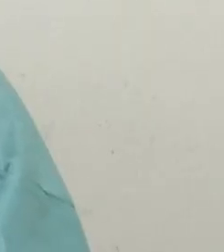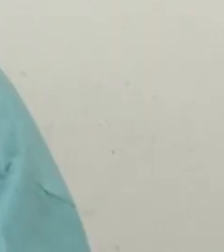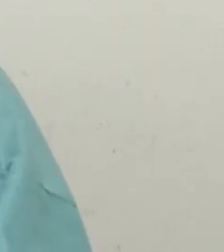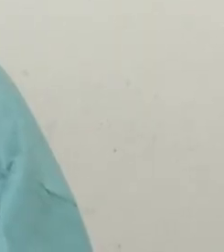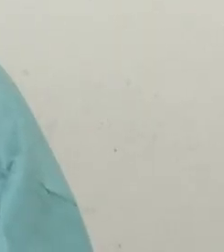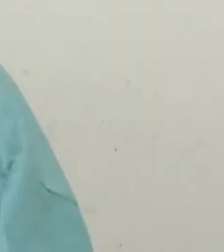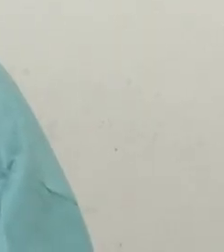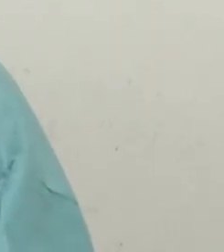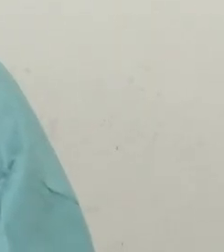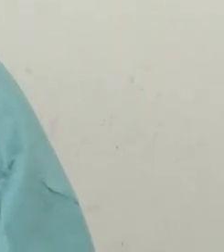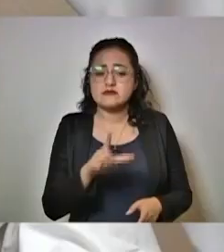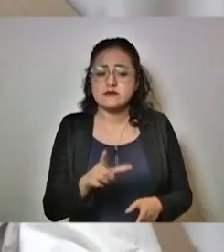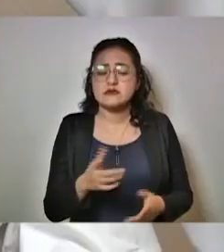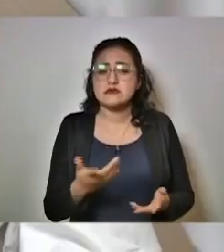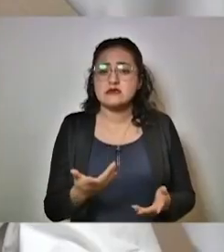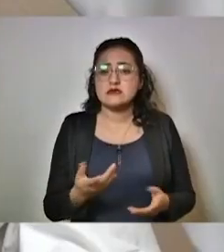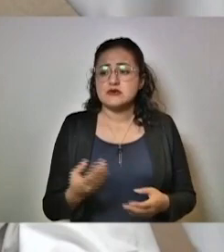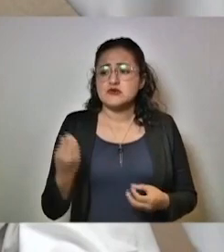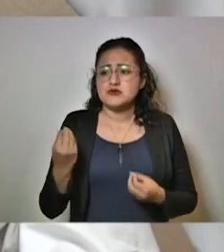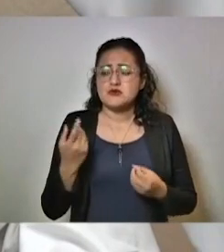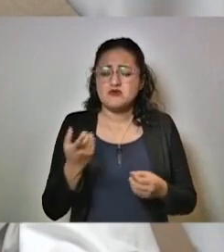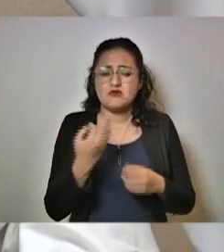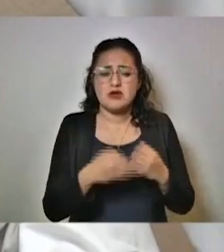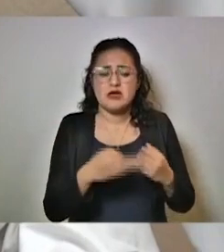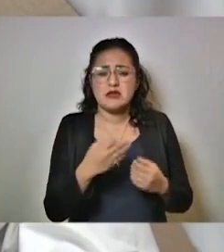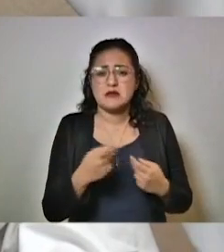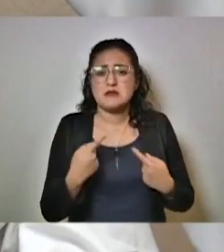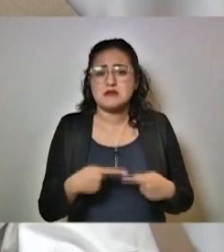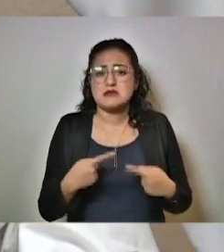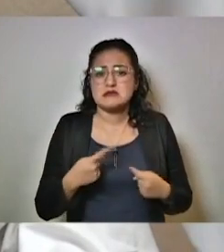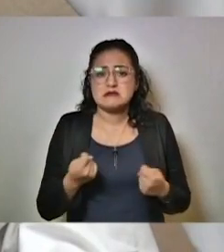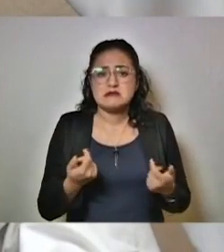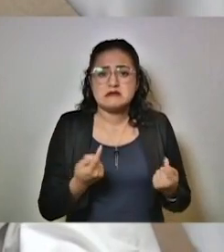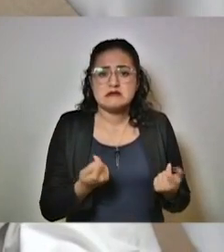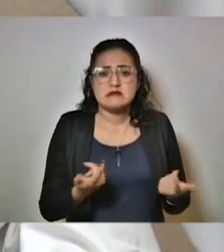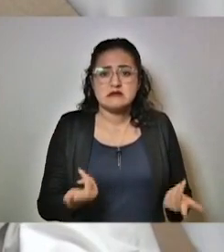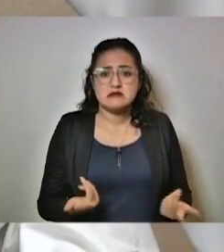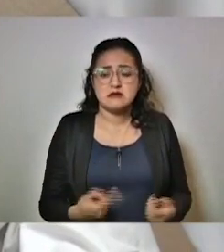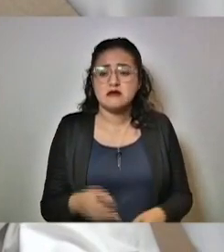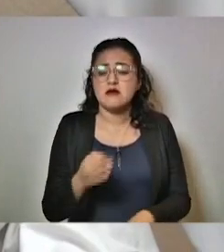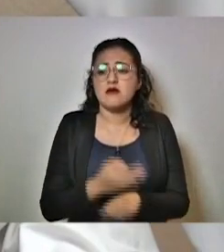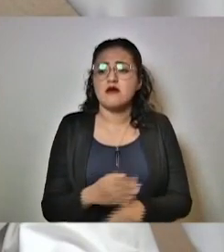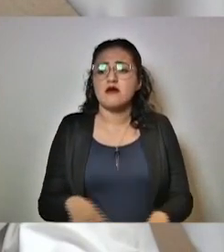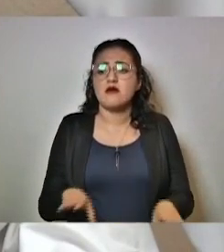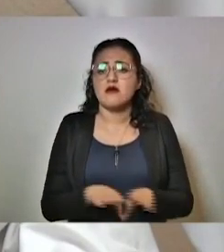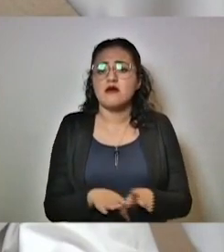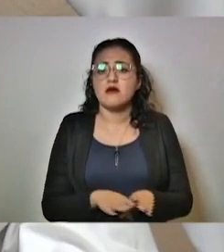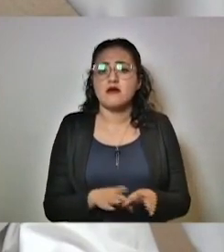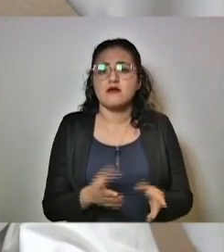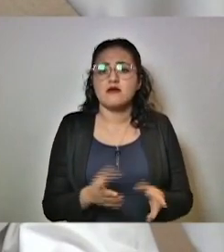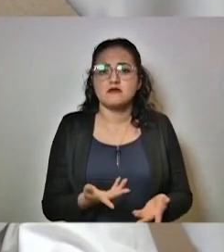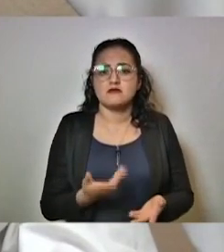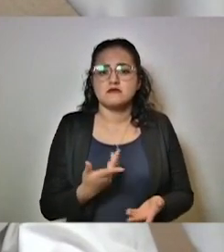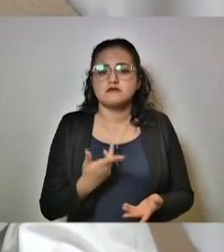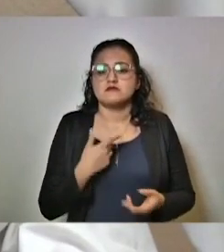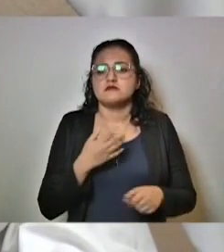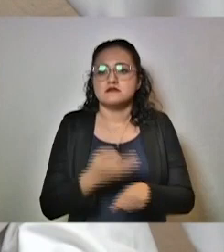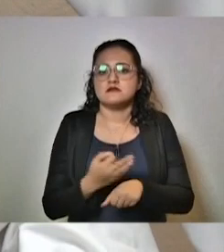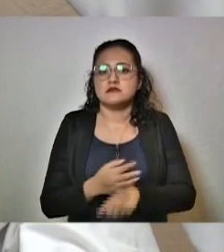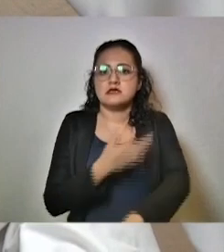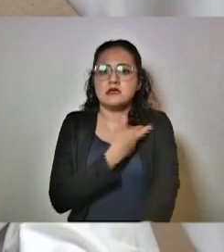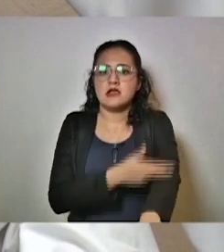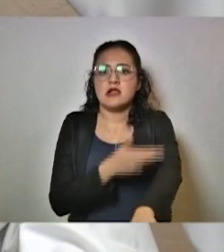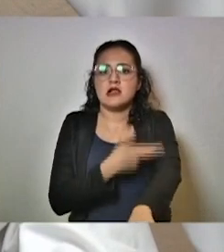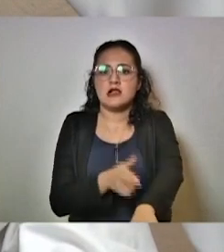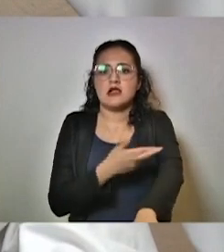en cualquier región del estado y entonces como estamos nosotros acompañe tratando de resolver eso